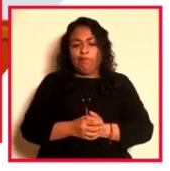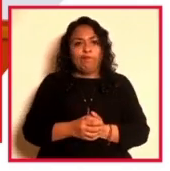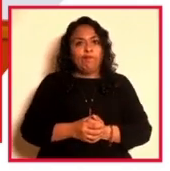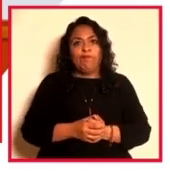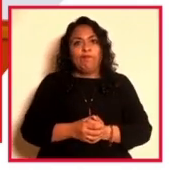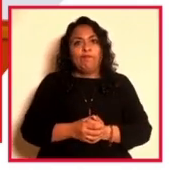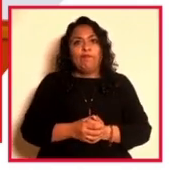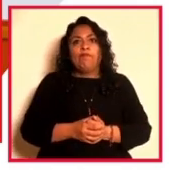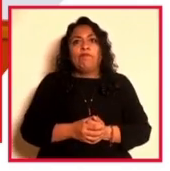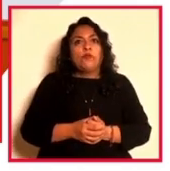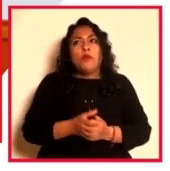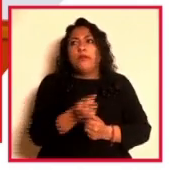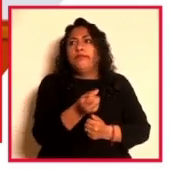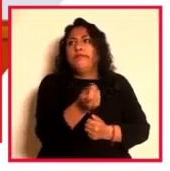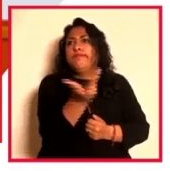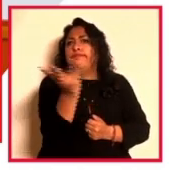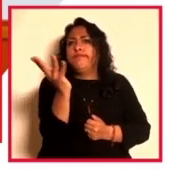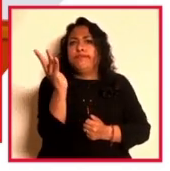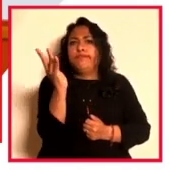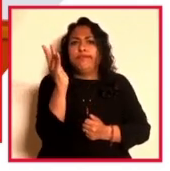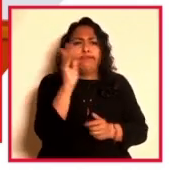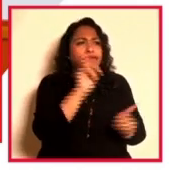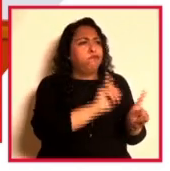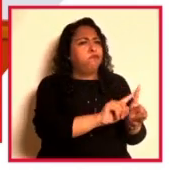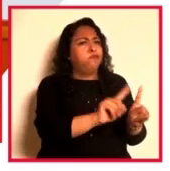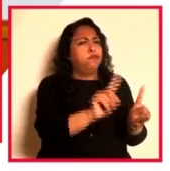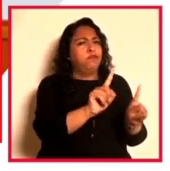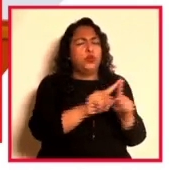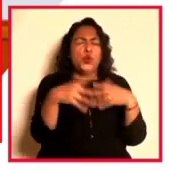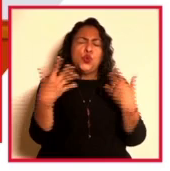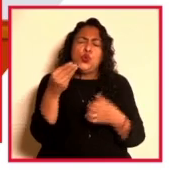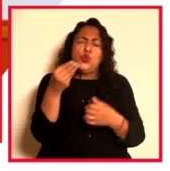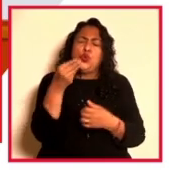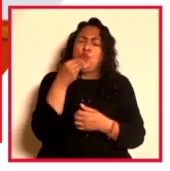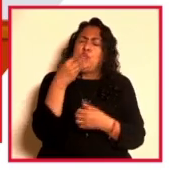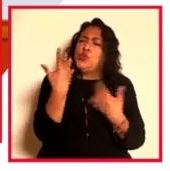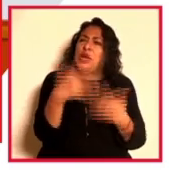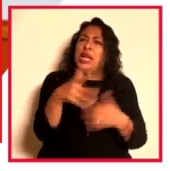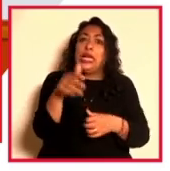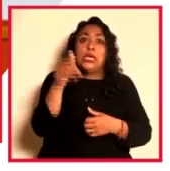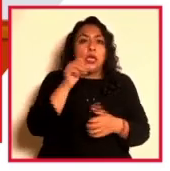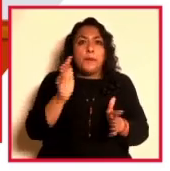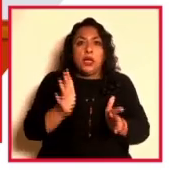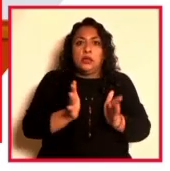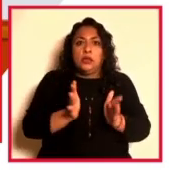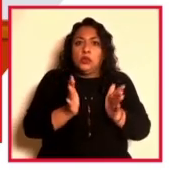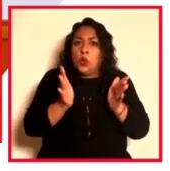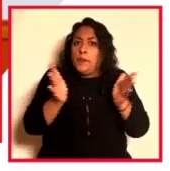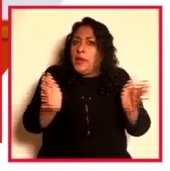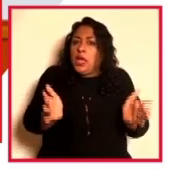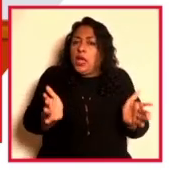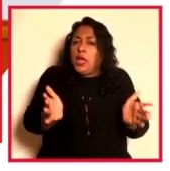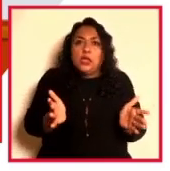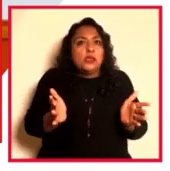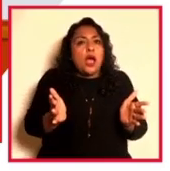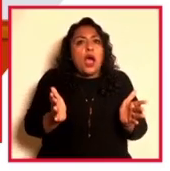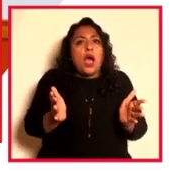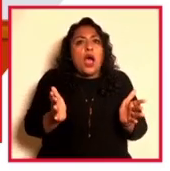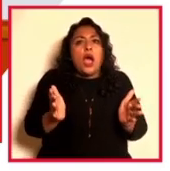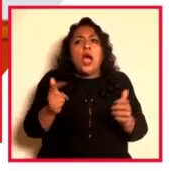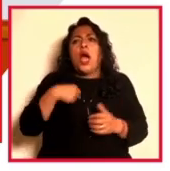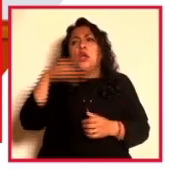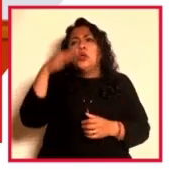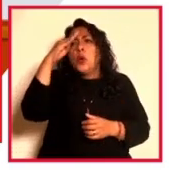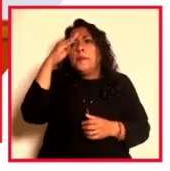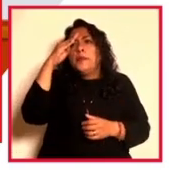pluralidad de una diversidad extraordinaria Ema siempre te sorprende Laura nunca son las cosas como te imaginas de